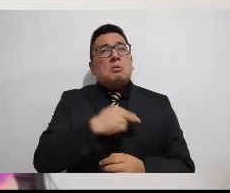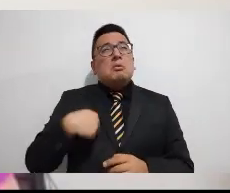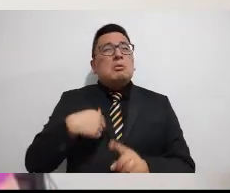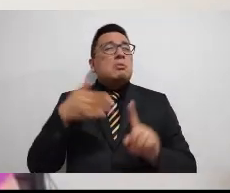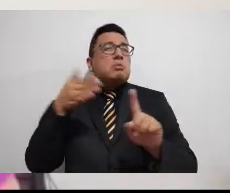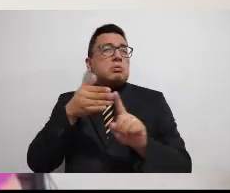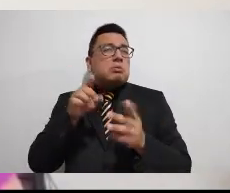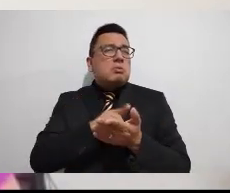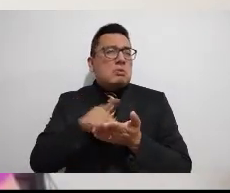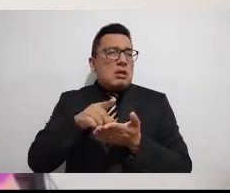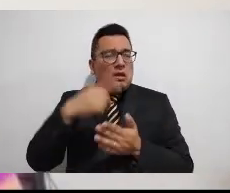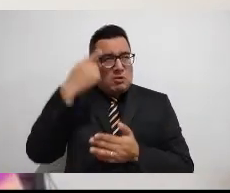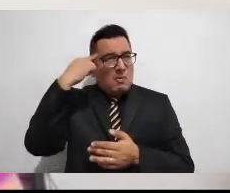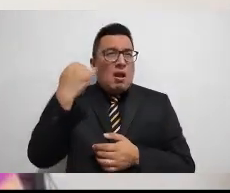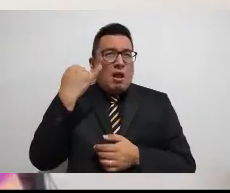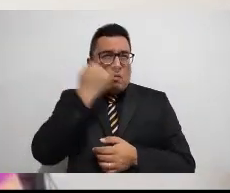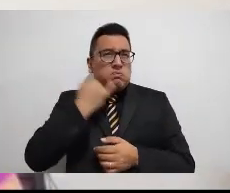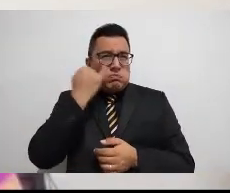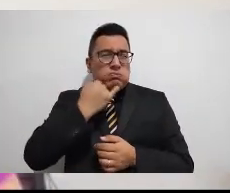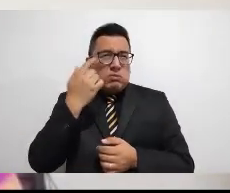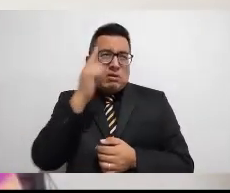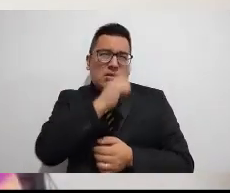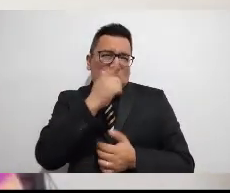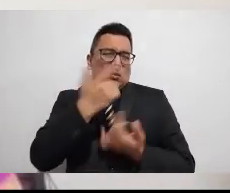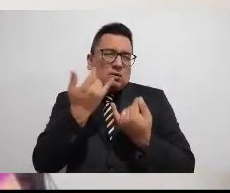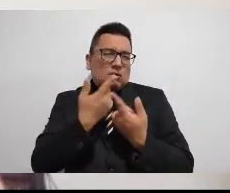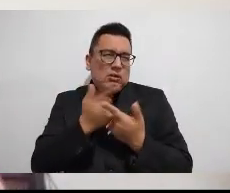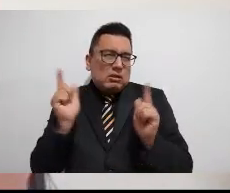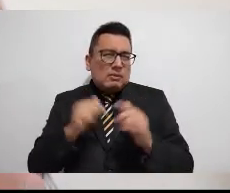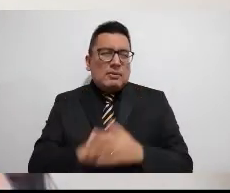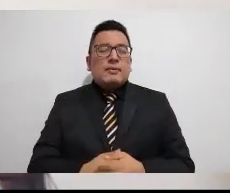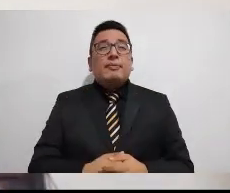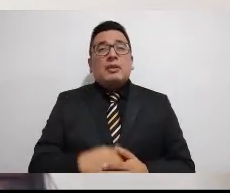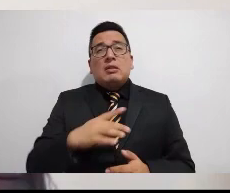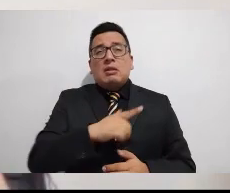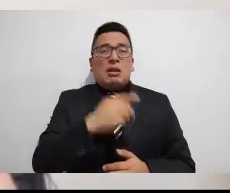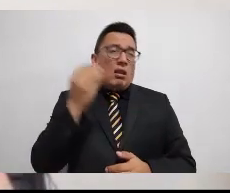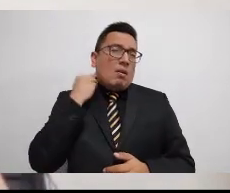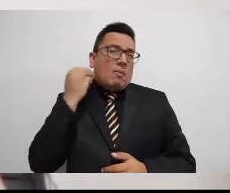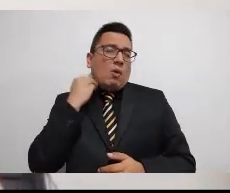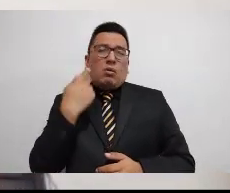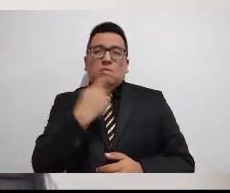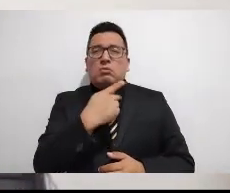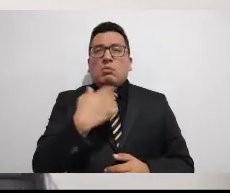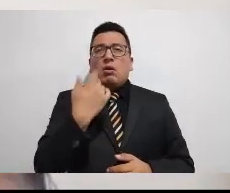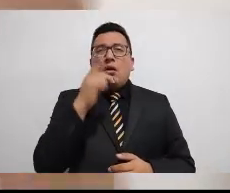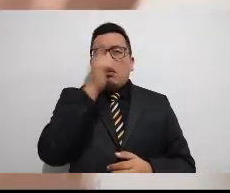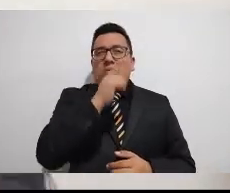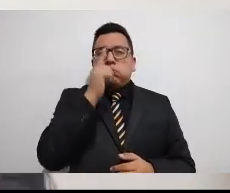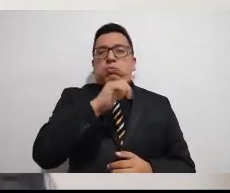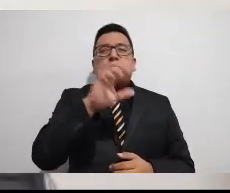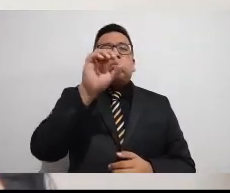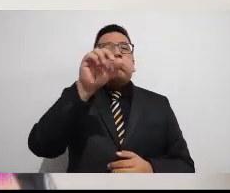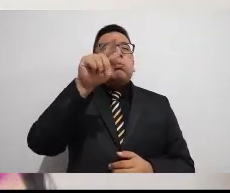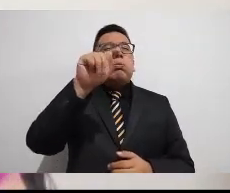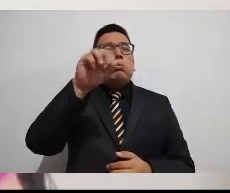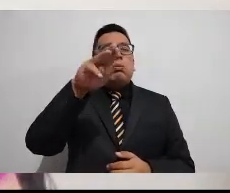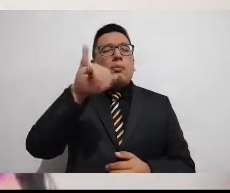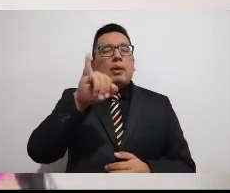un abogado otomí que pues cometió una infracción para poder ir